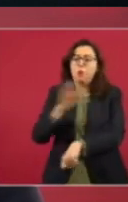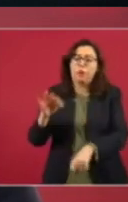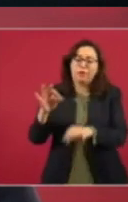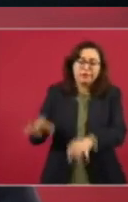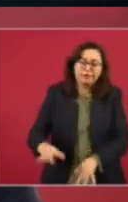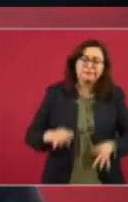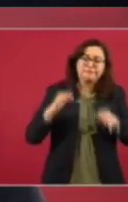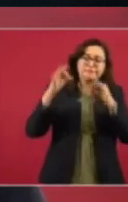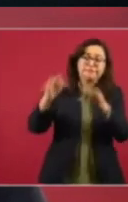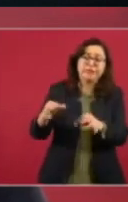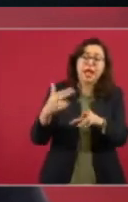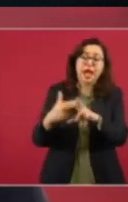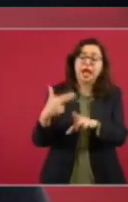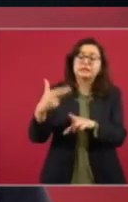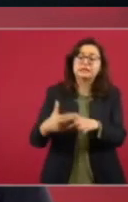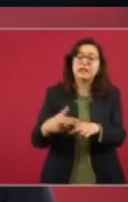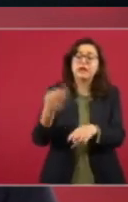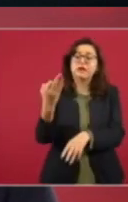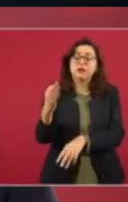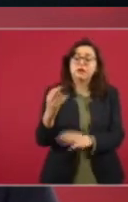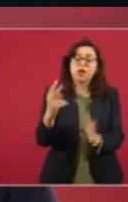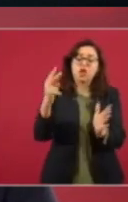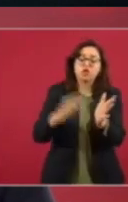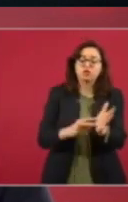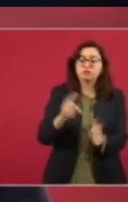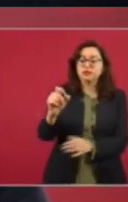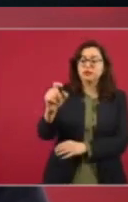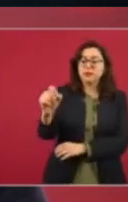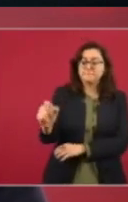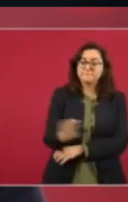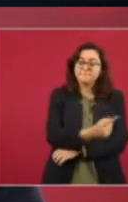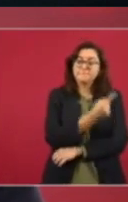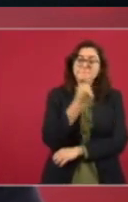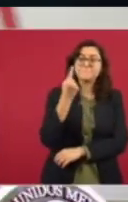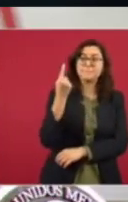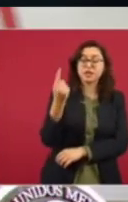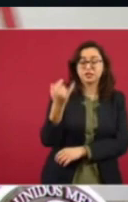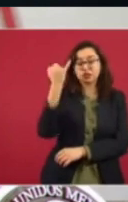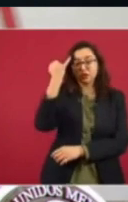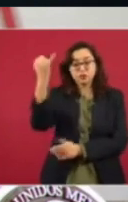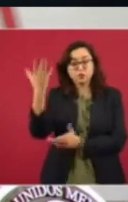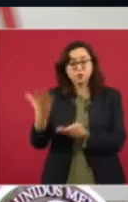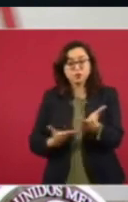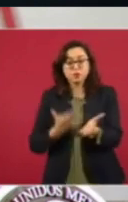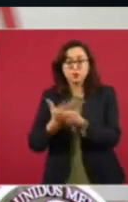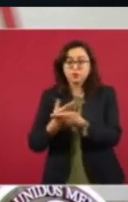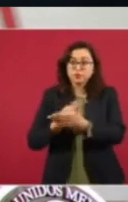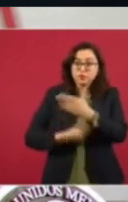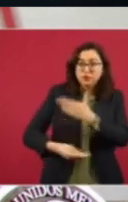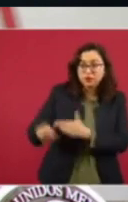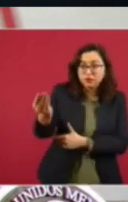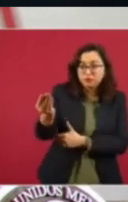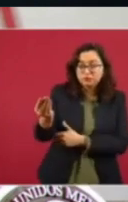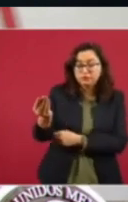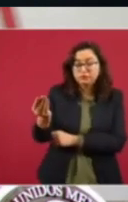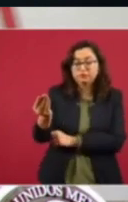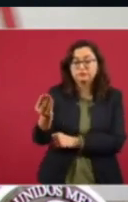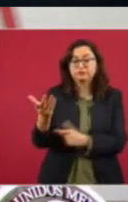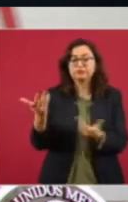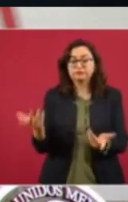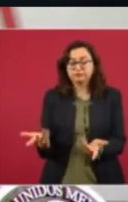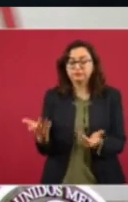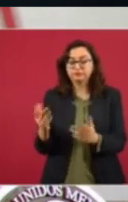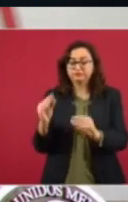febrero de 2021 la discusión parlamentaria de la iniciativa, que se señalará